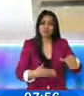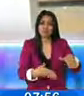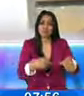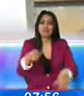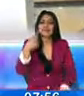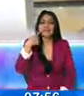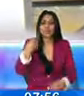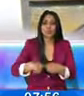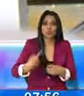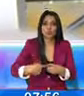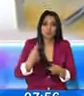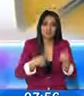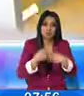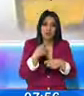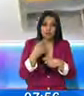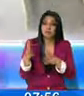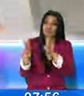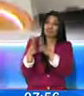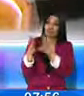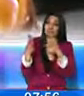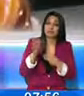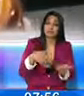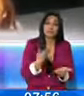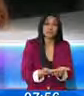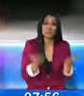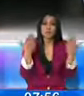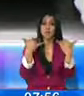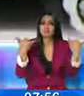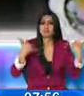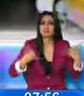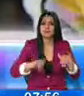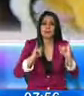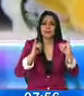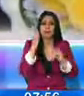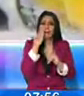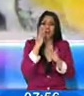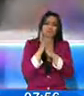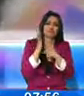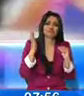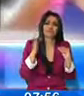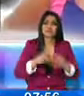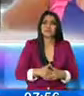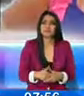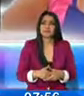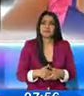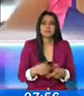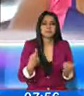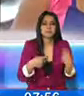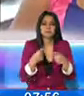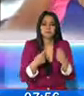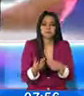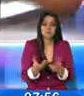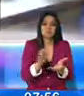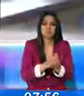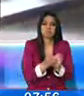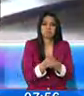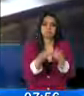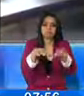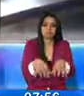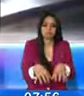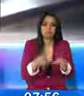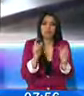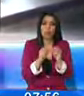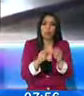Quito. Entonces, como yo me vine a vivir acá, seguí el oficio de mi mamá, el trabajo de mi mamá. Es fresco, mire,